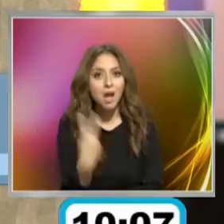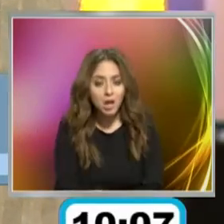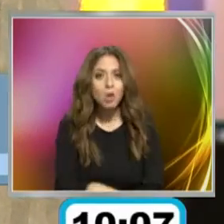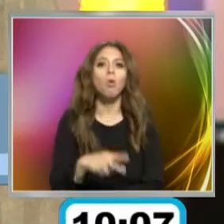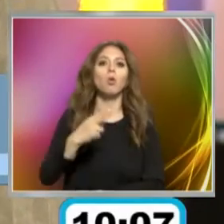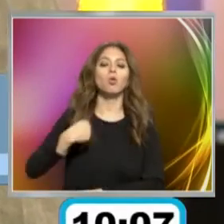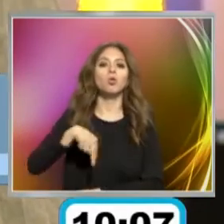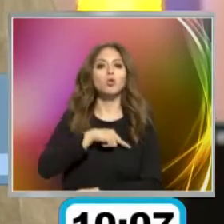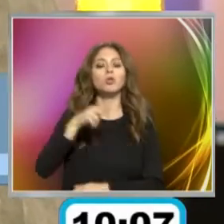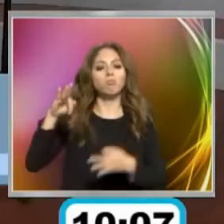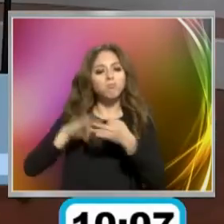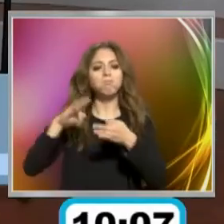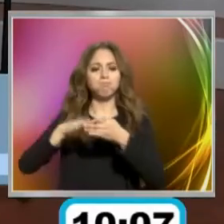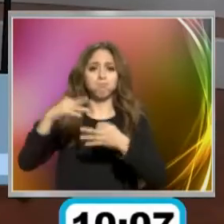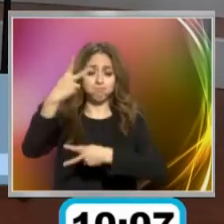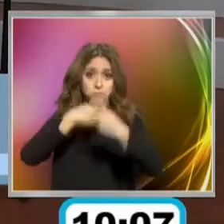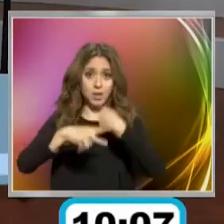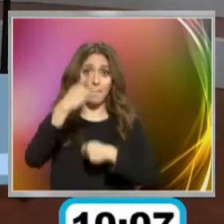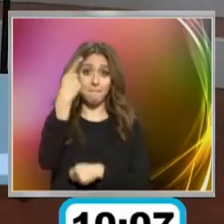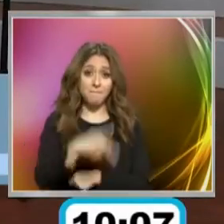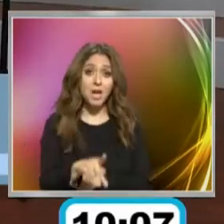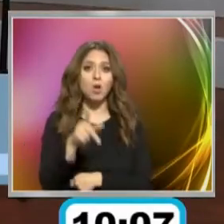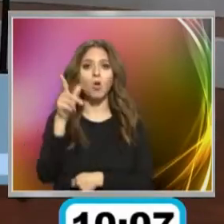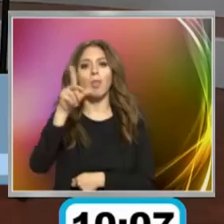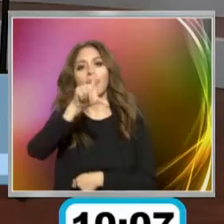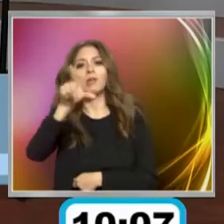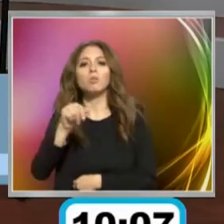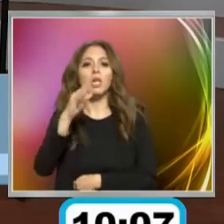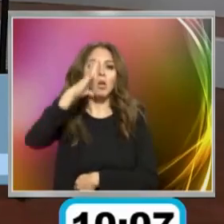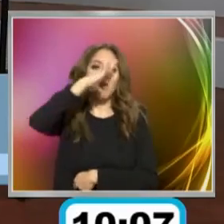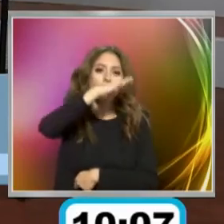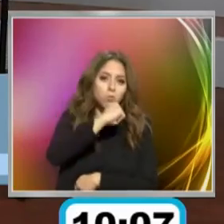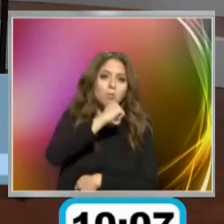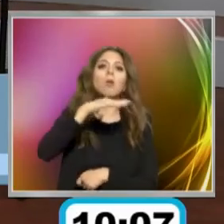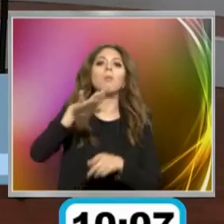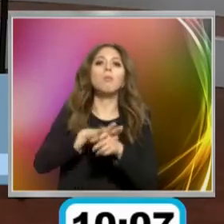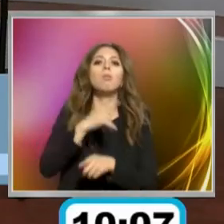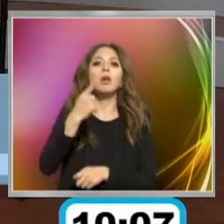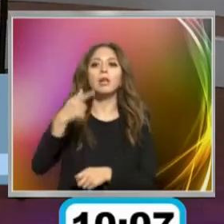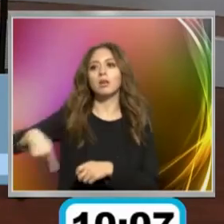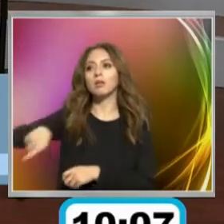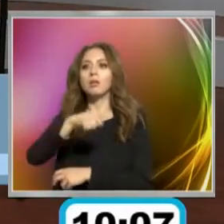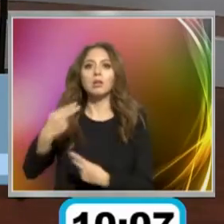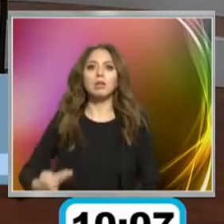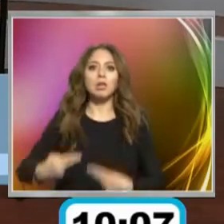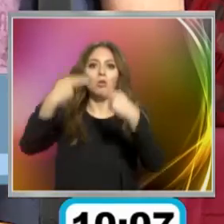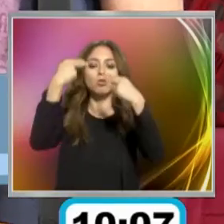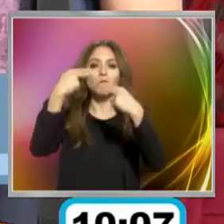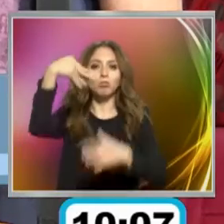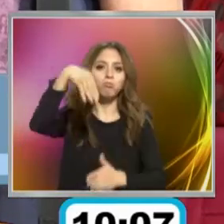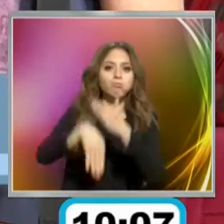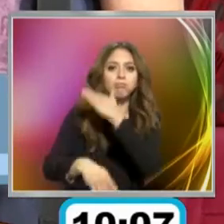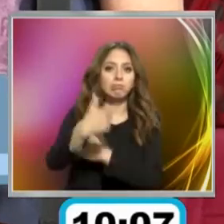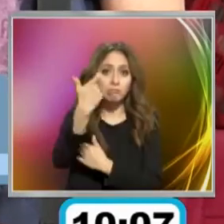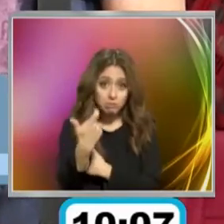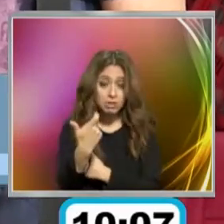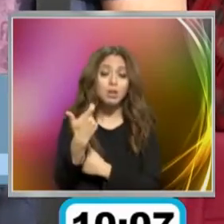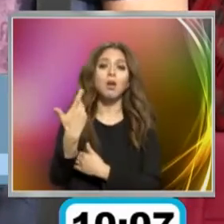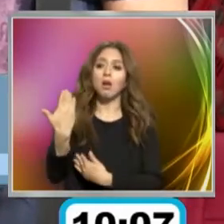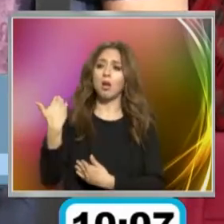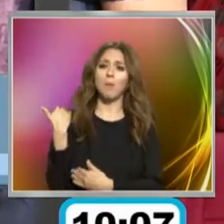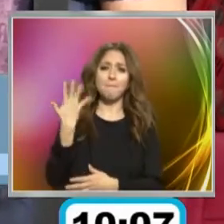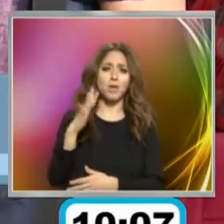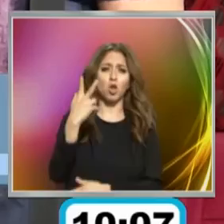bastante asiduidad, Sí. aunque luego hubo un impasse pues debido a que las compañías entraron en crisis. Y bueno, hace 2